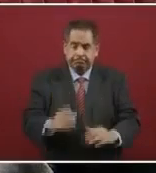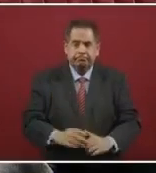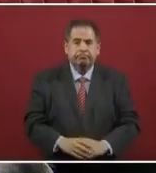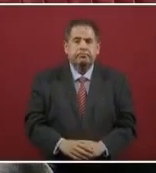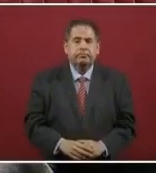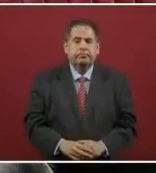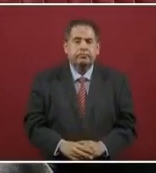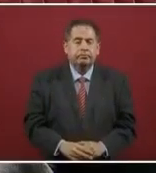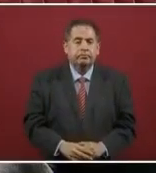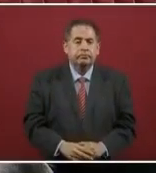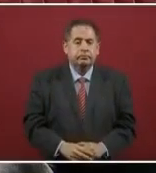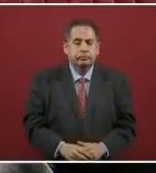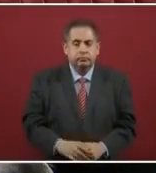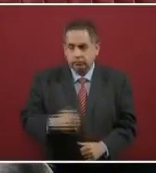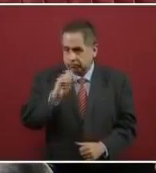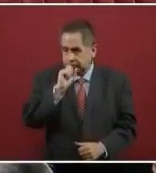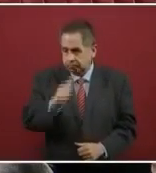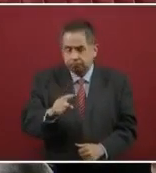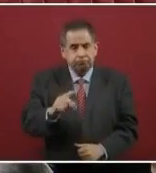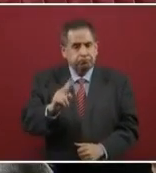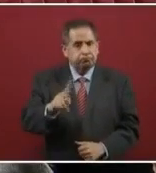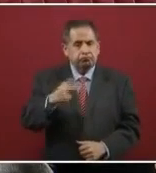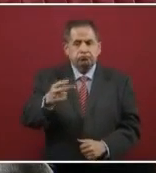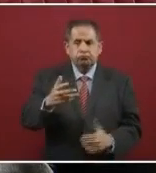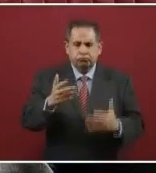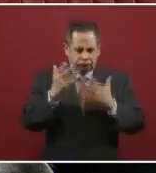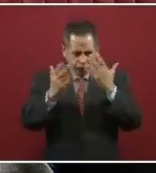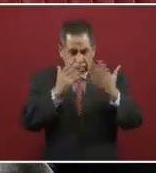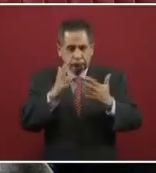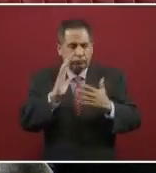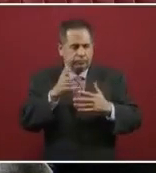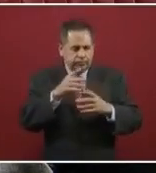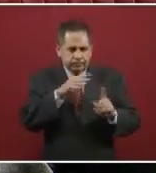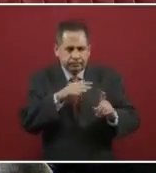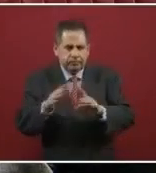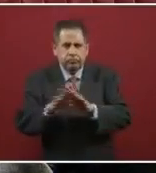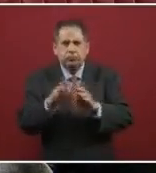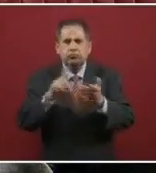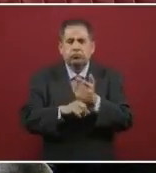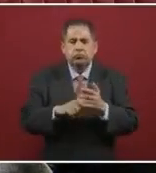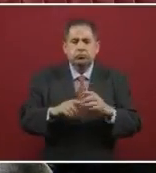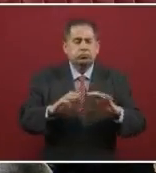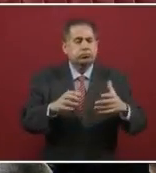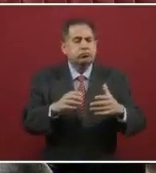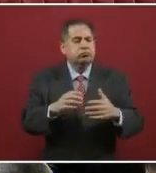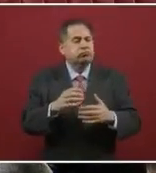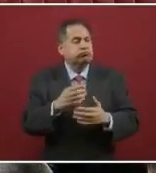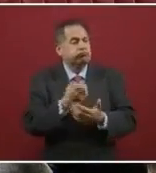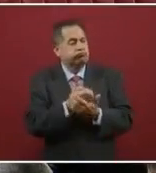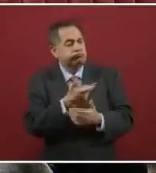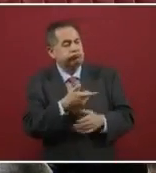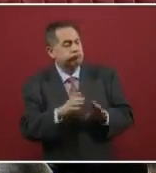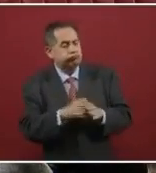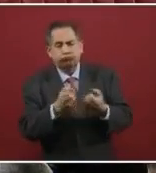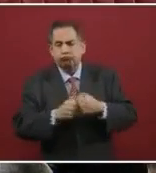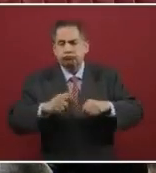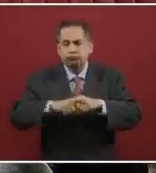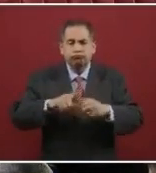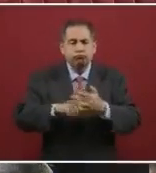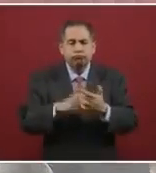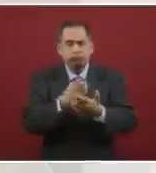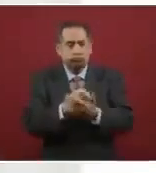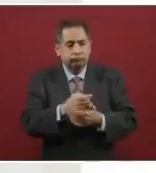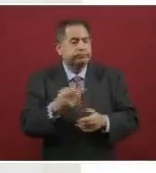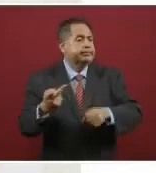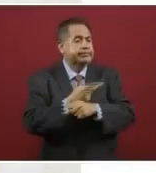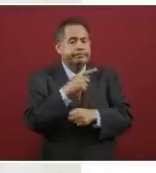Y se llevó a cabo también un estudio que es la evaluación de impacto económico, la evaluación del impacto social y económico de la